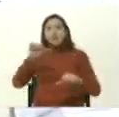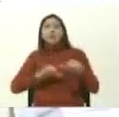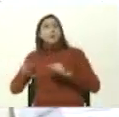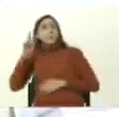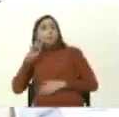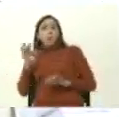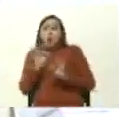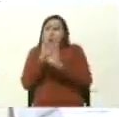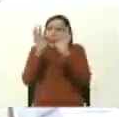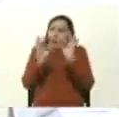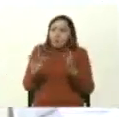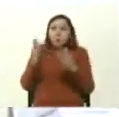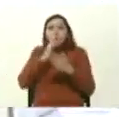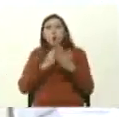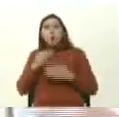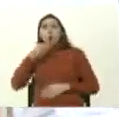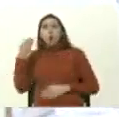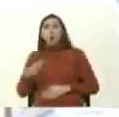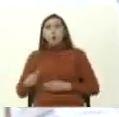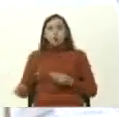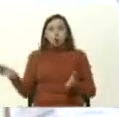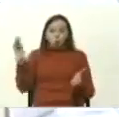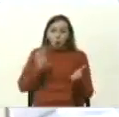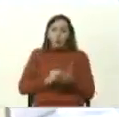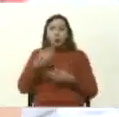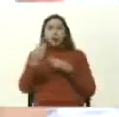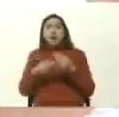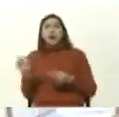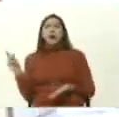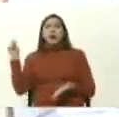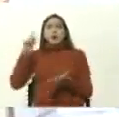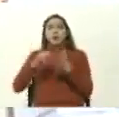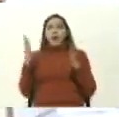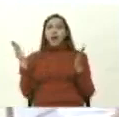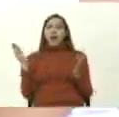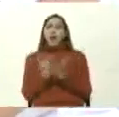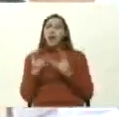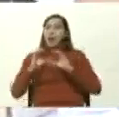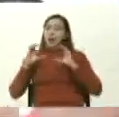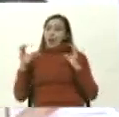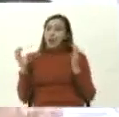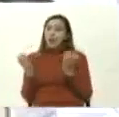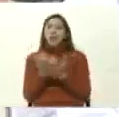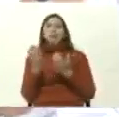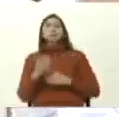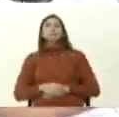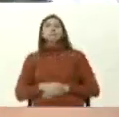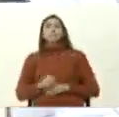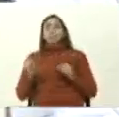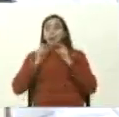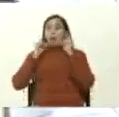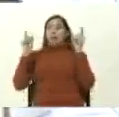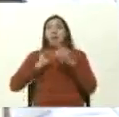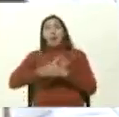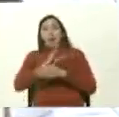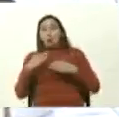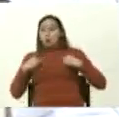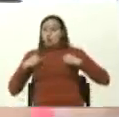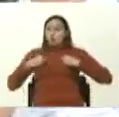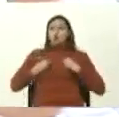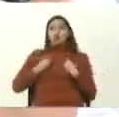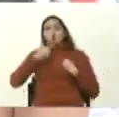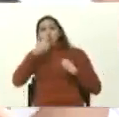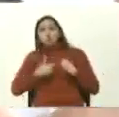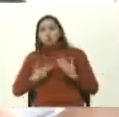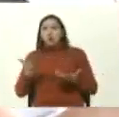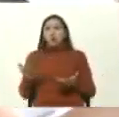la esencia de la juventud se está proyectando nuevamente en las aulas de clase y cómo se preparan, se levantan en la mañana, se arreglan nuevamente para ir al